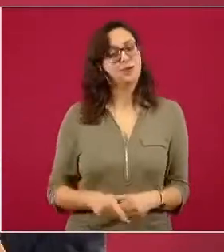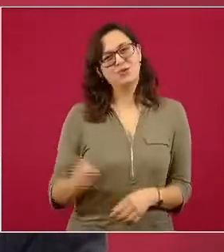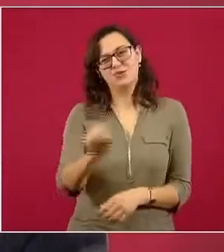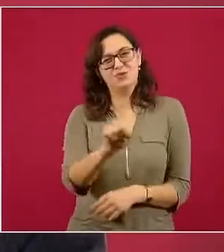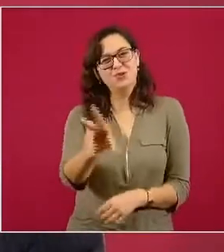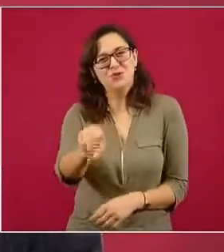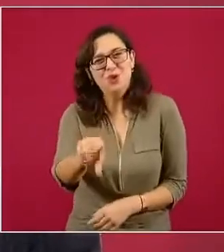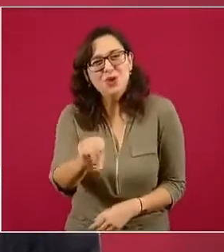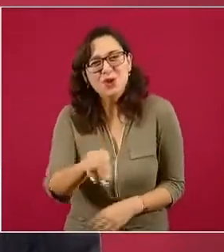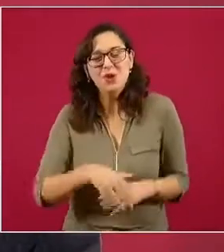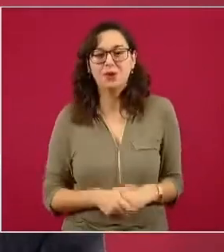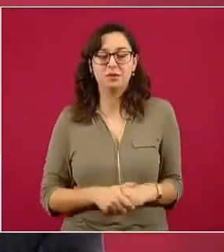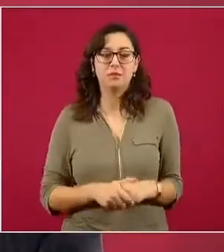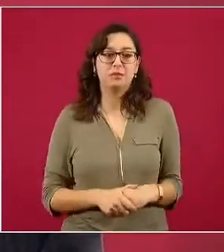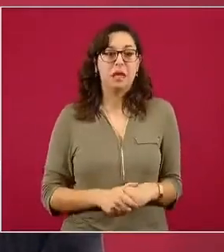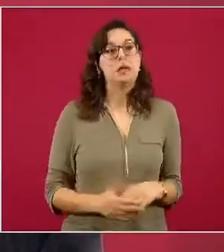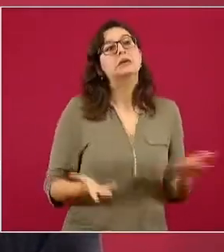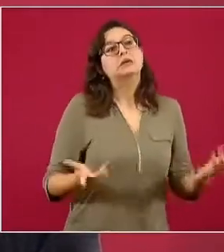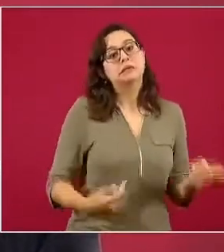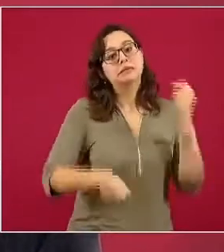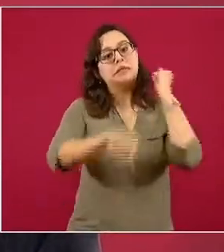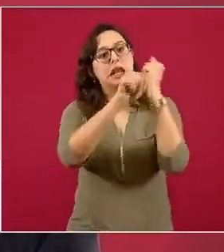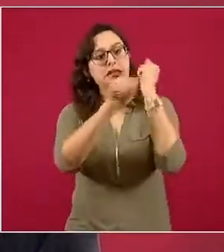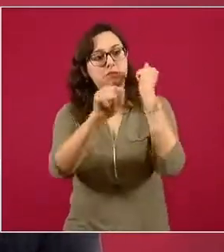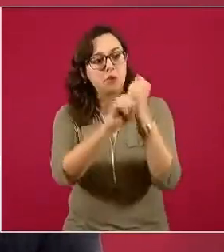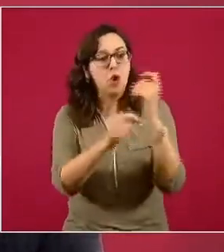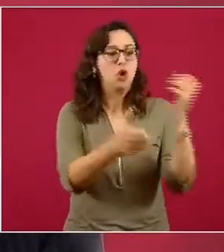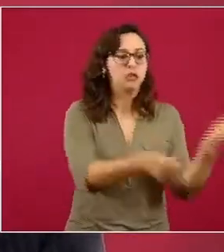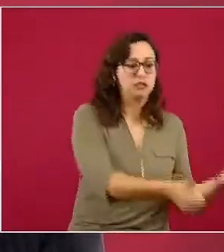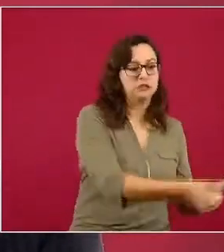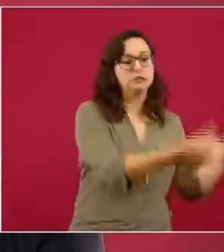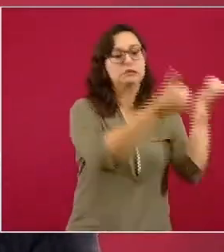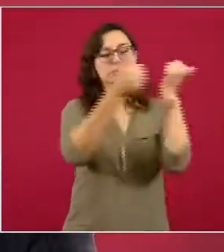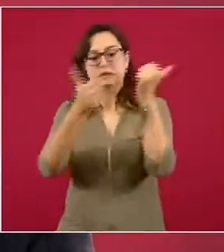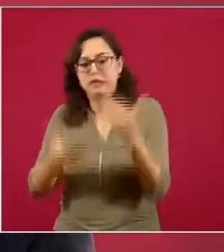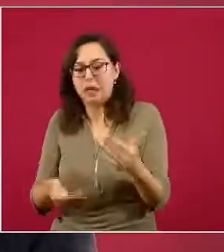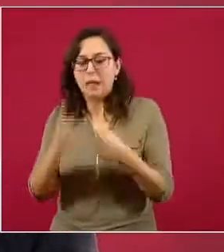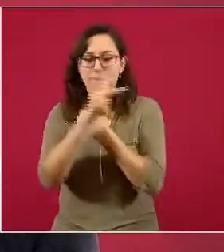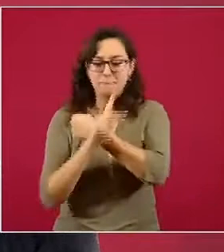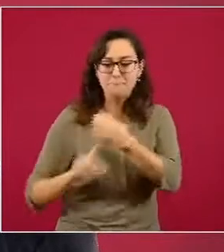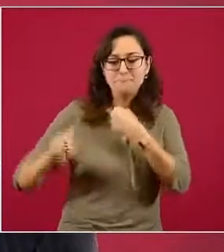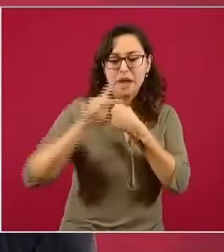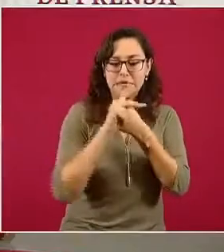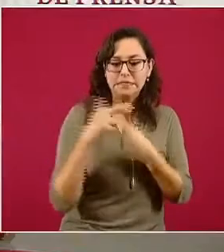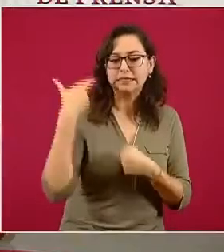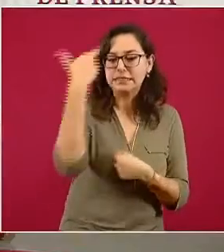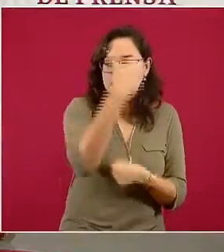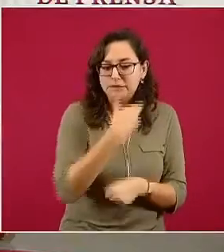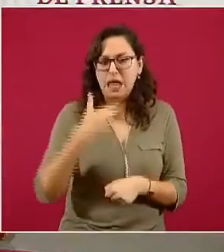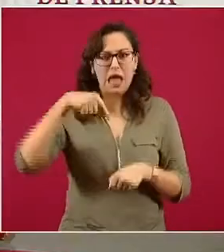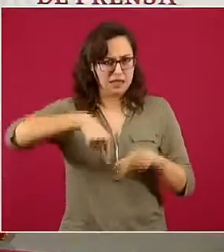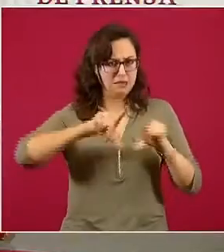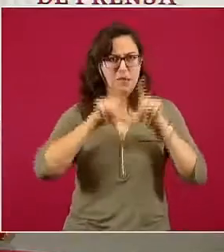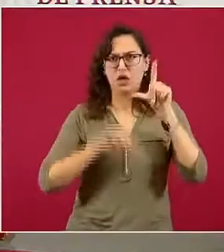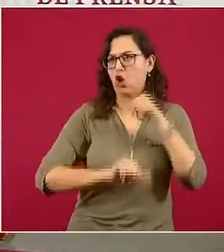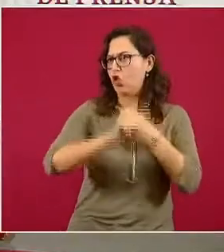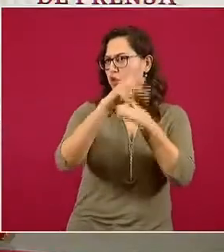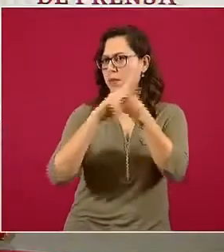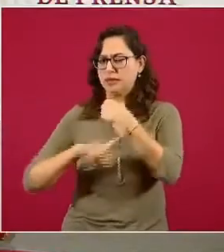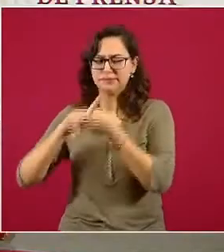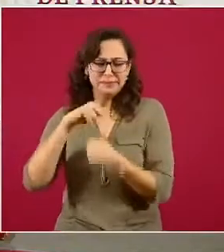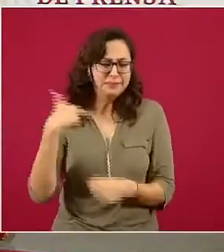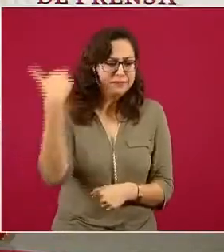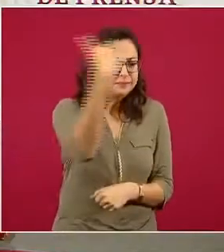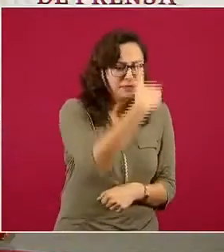almacenarse, pasar por un proceso de verificación sanitaria en cada uno de los países, no solo en México. Una vez que